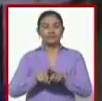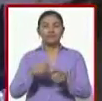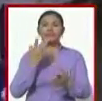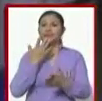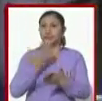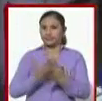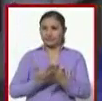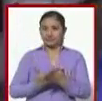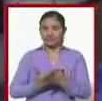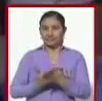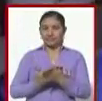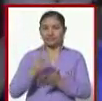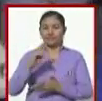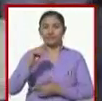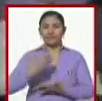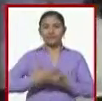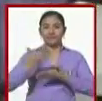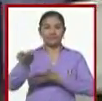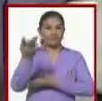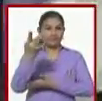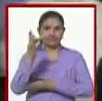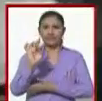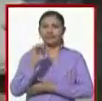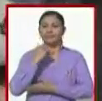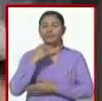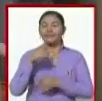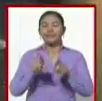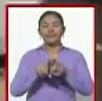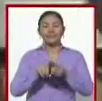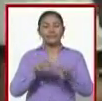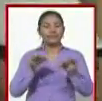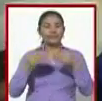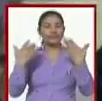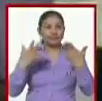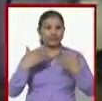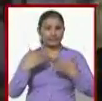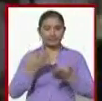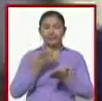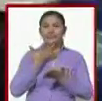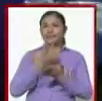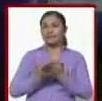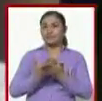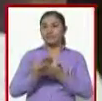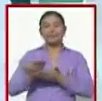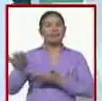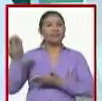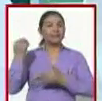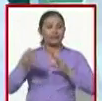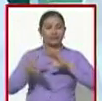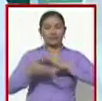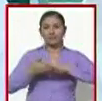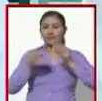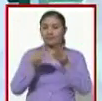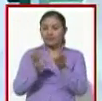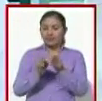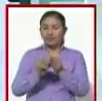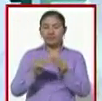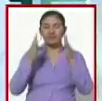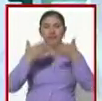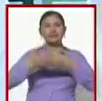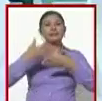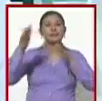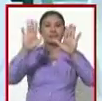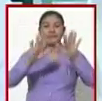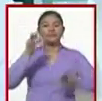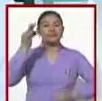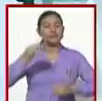planteado regalías hasta el 2018. Y eso ya lo habíamos planteado en las anteriores reuniones. Podemos escuchar hasta el día domingo si